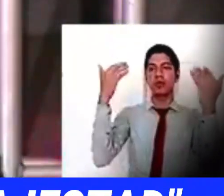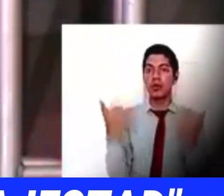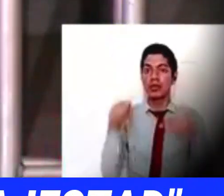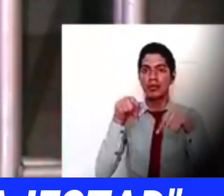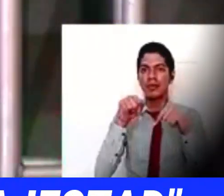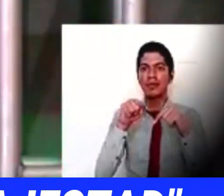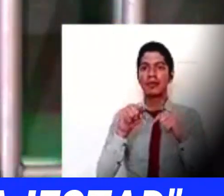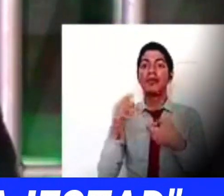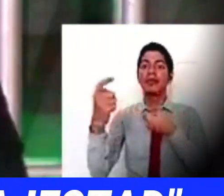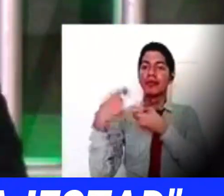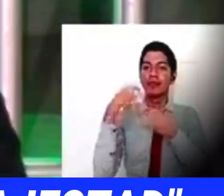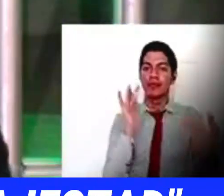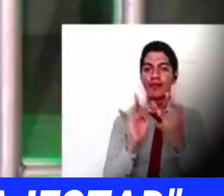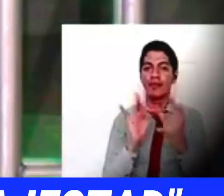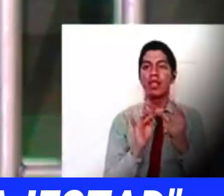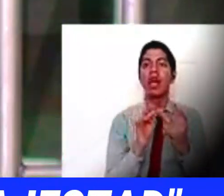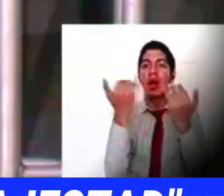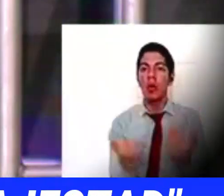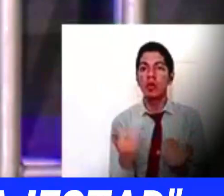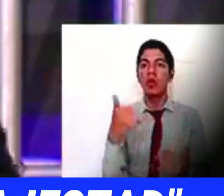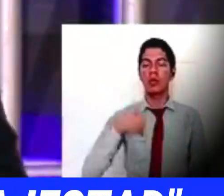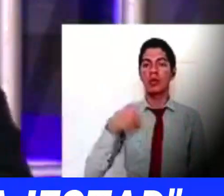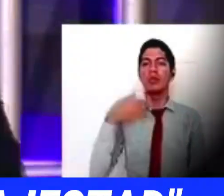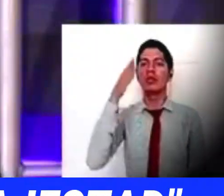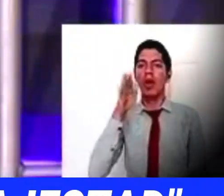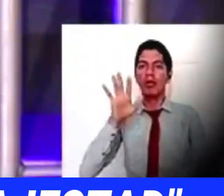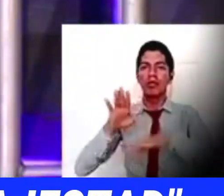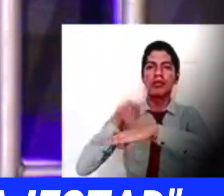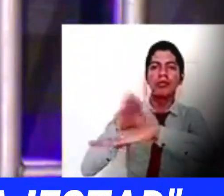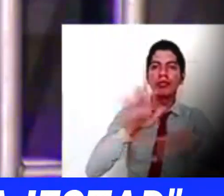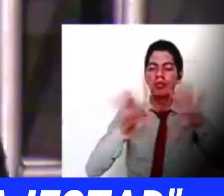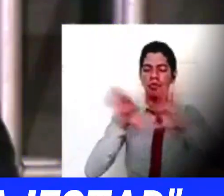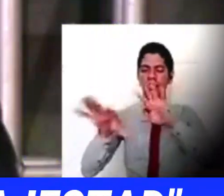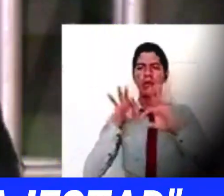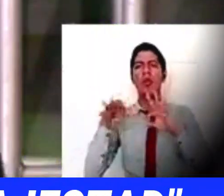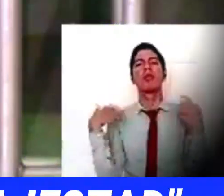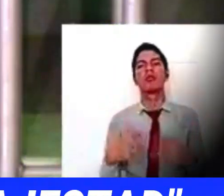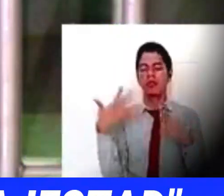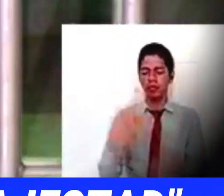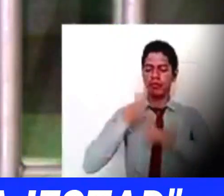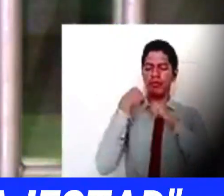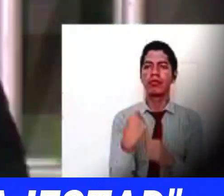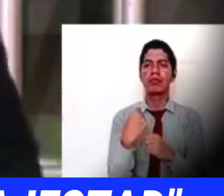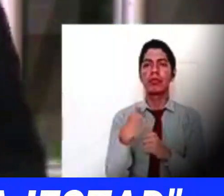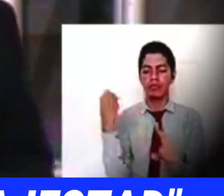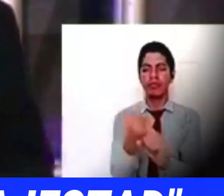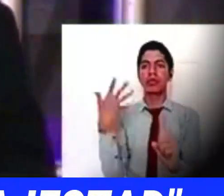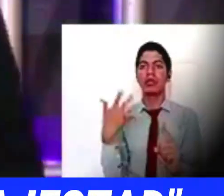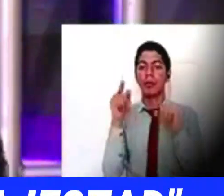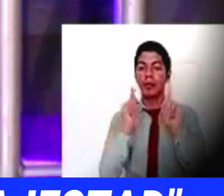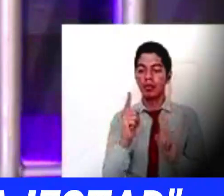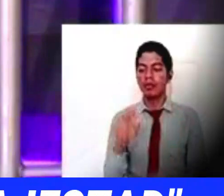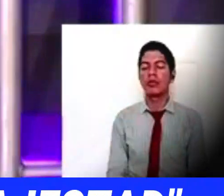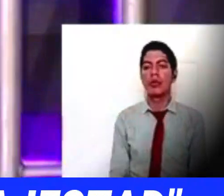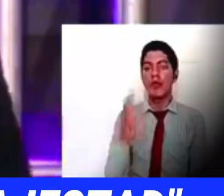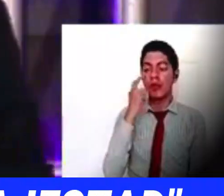por Dios. Esta tarde algún joven Dios va a hacer con él algo poderoso. Porque quiero decirle que David, que no estaba buscando ser